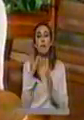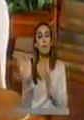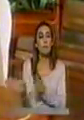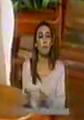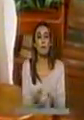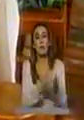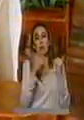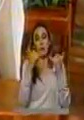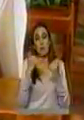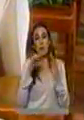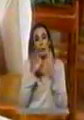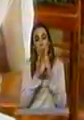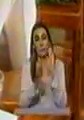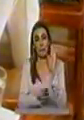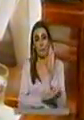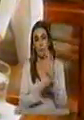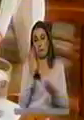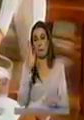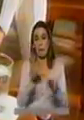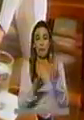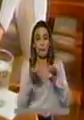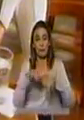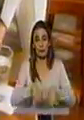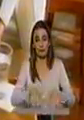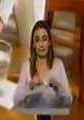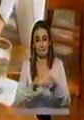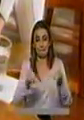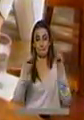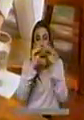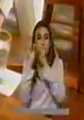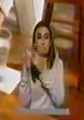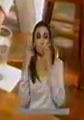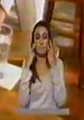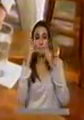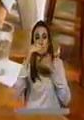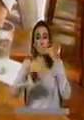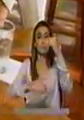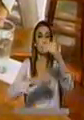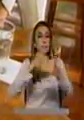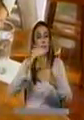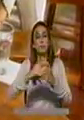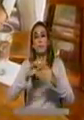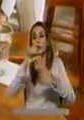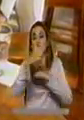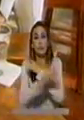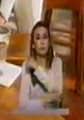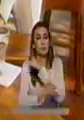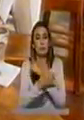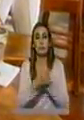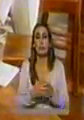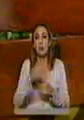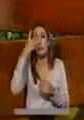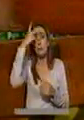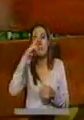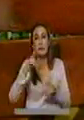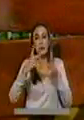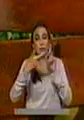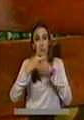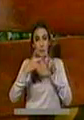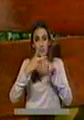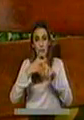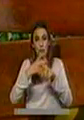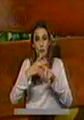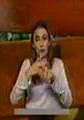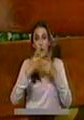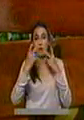Ecuador constituya una marca país que lo haga atractivamente turístico, como lo han hecho otros países, por ejemplo México, el propio vecino